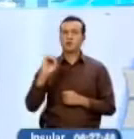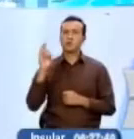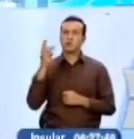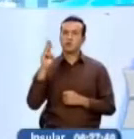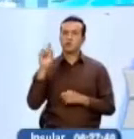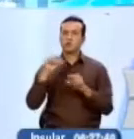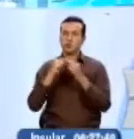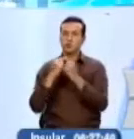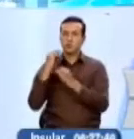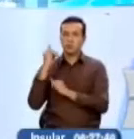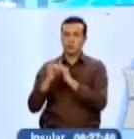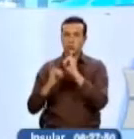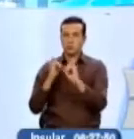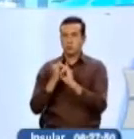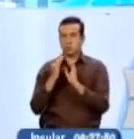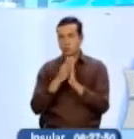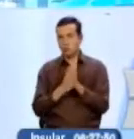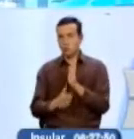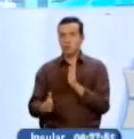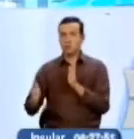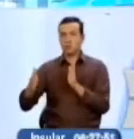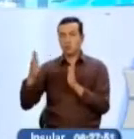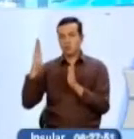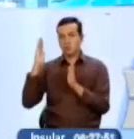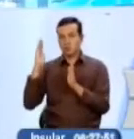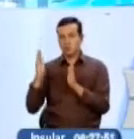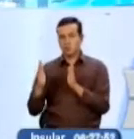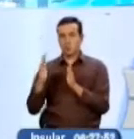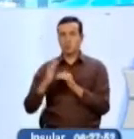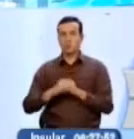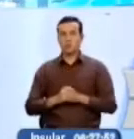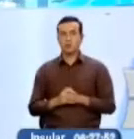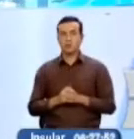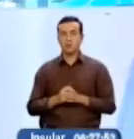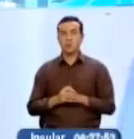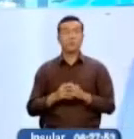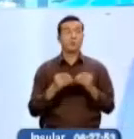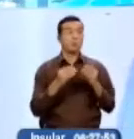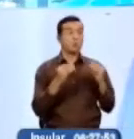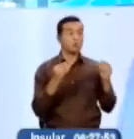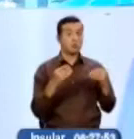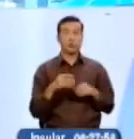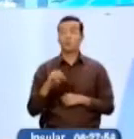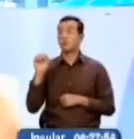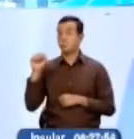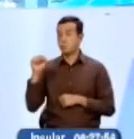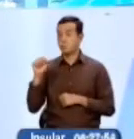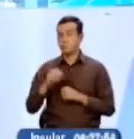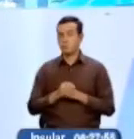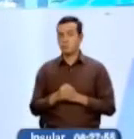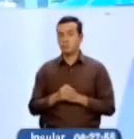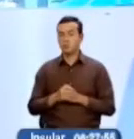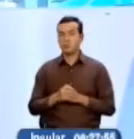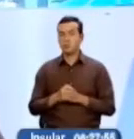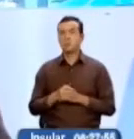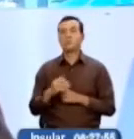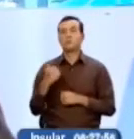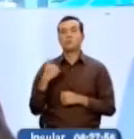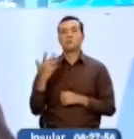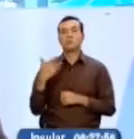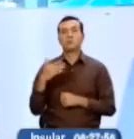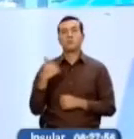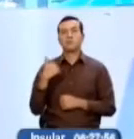grupos internacionales que están una presencia sí y tenemos